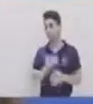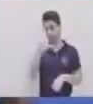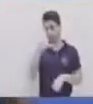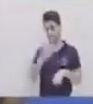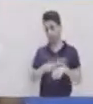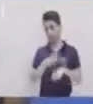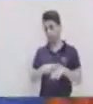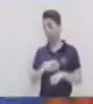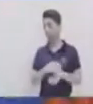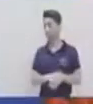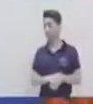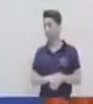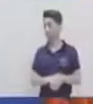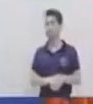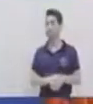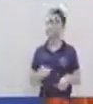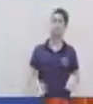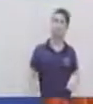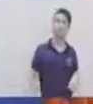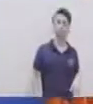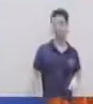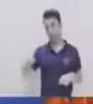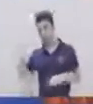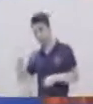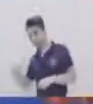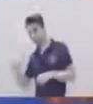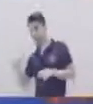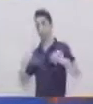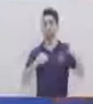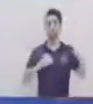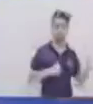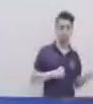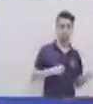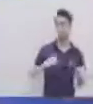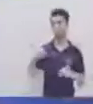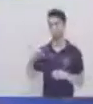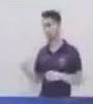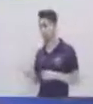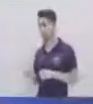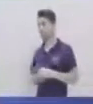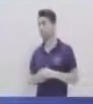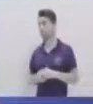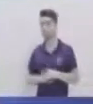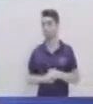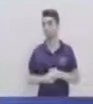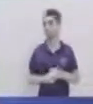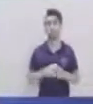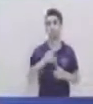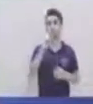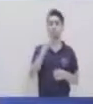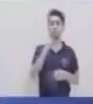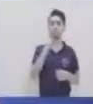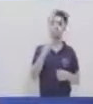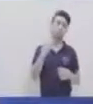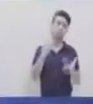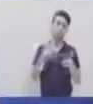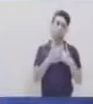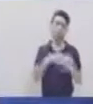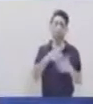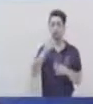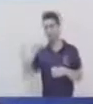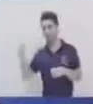inhalo, exhalo, unas 5 veces, me inclino hacia el lado derecho, hacemos estiramientos, lado